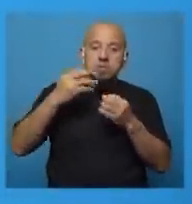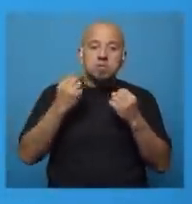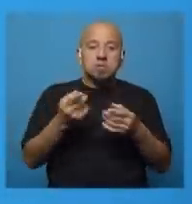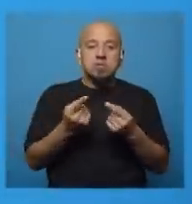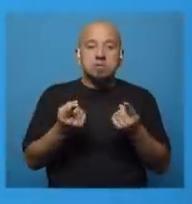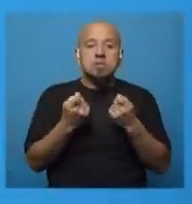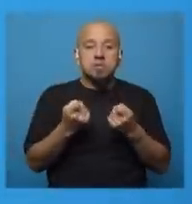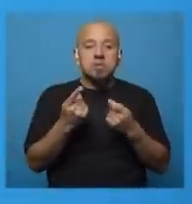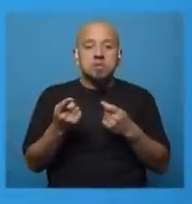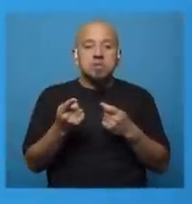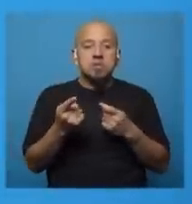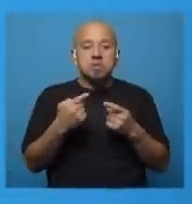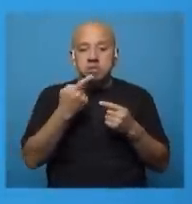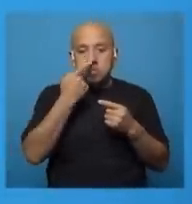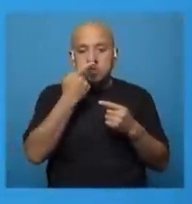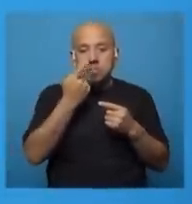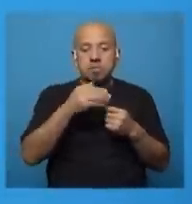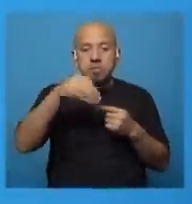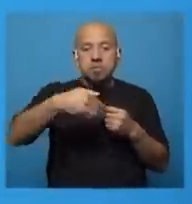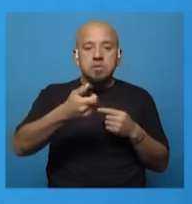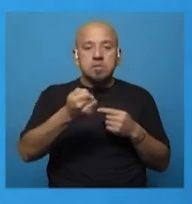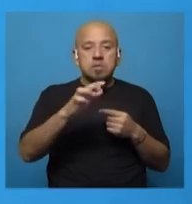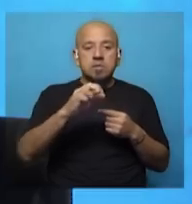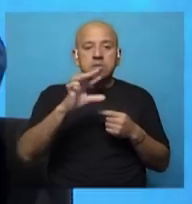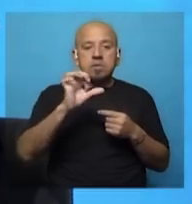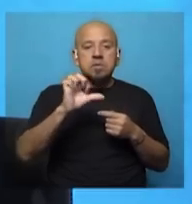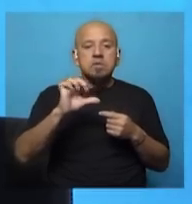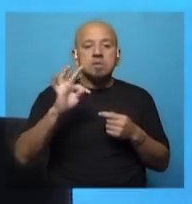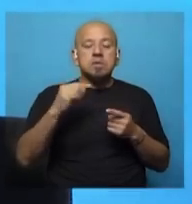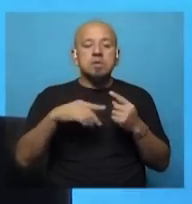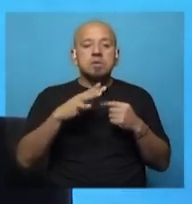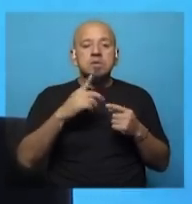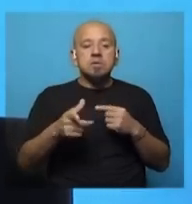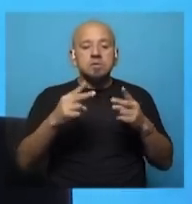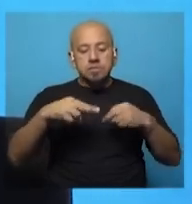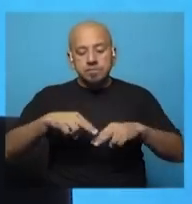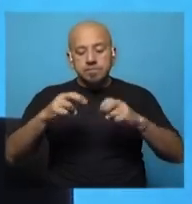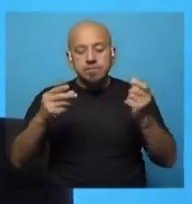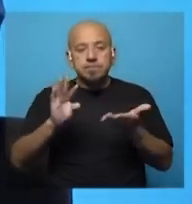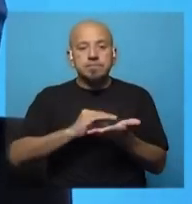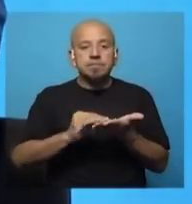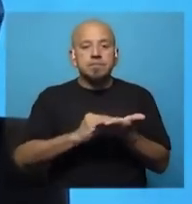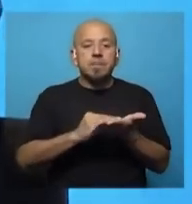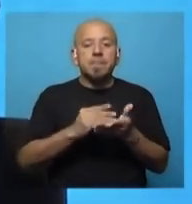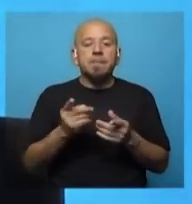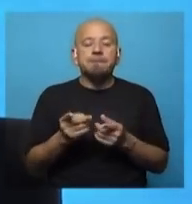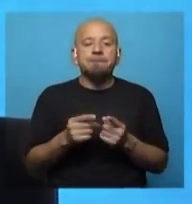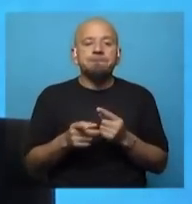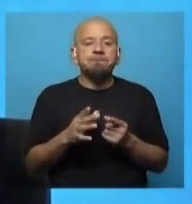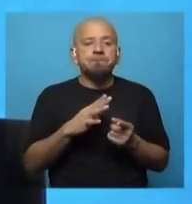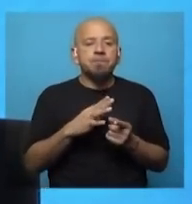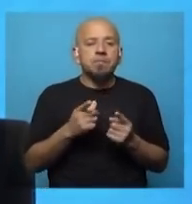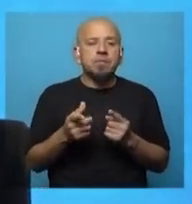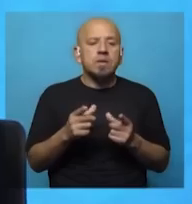la necesidad y el interés de marcete no del estado uruguayo Hace algunos días se conoció una investigación administrativa de la cancillería que